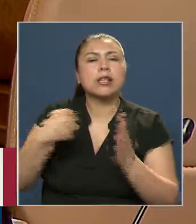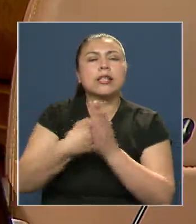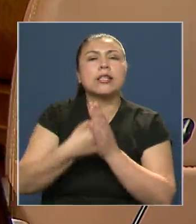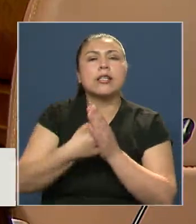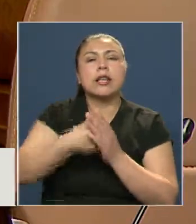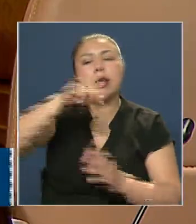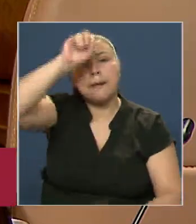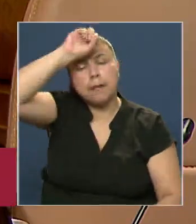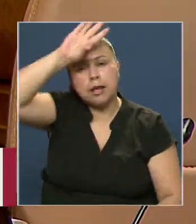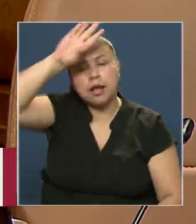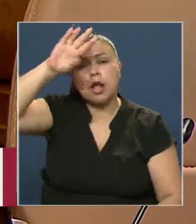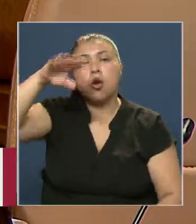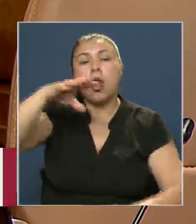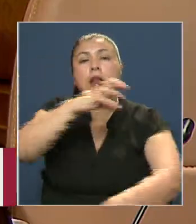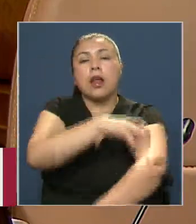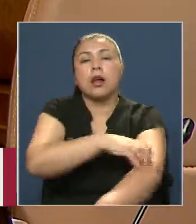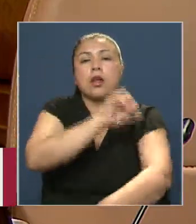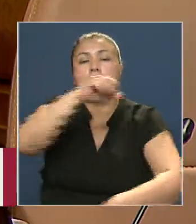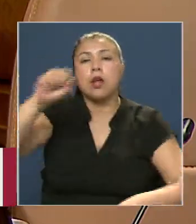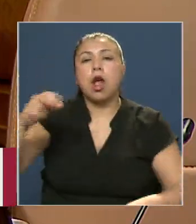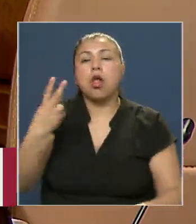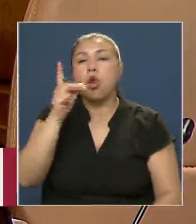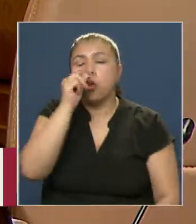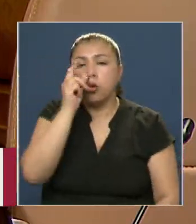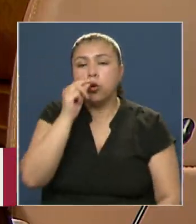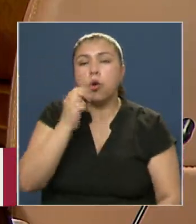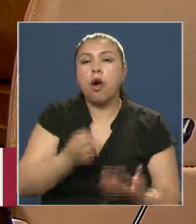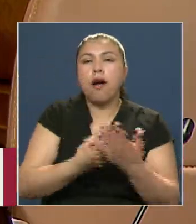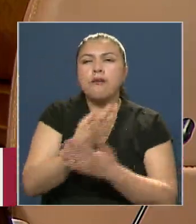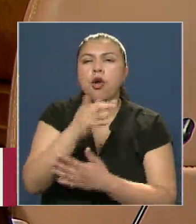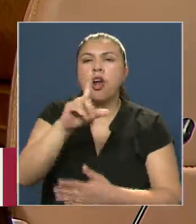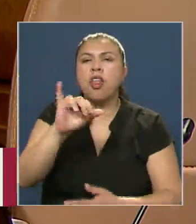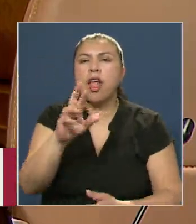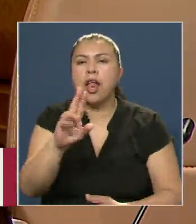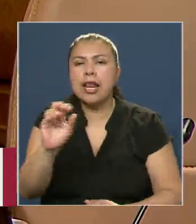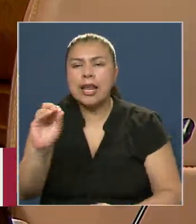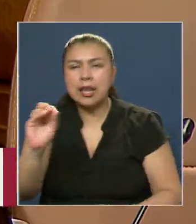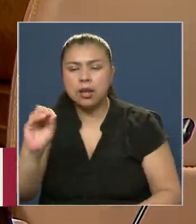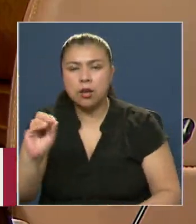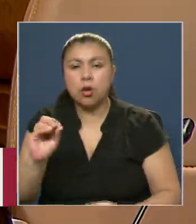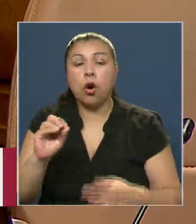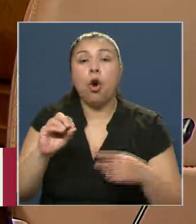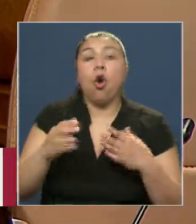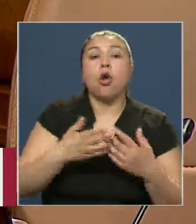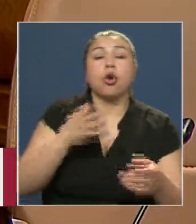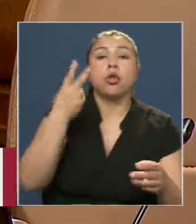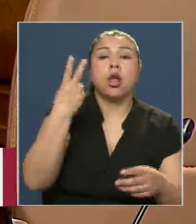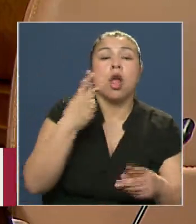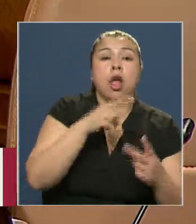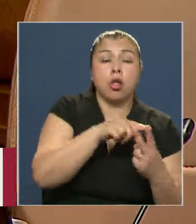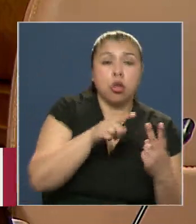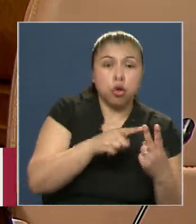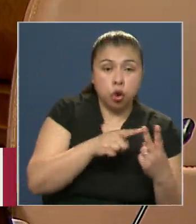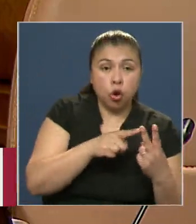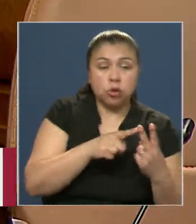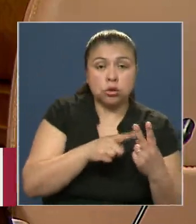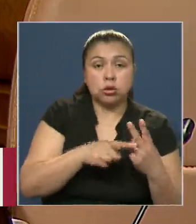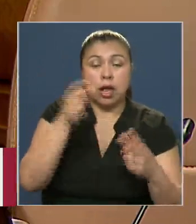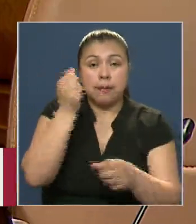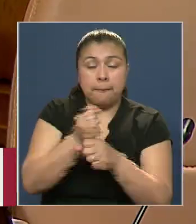Atacama. Uno que fue el 4 de octubre, en la faena Flor de Lirio, en la comuna de Diego Almagro, donde dos trabajadores